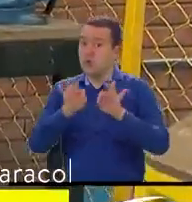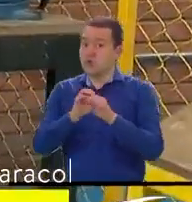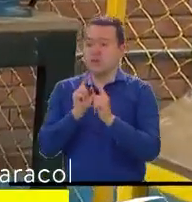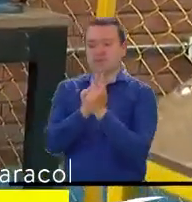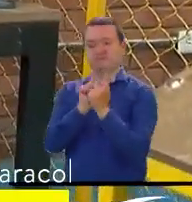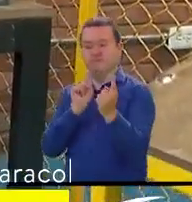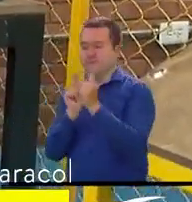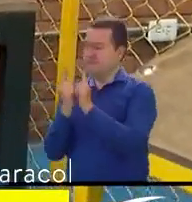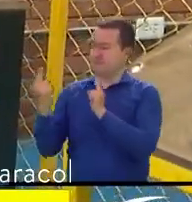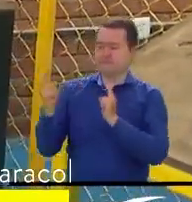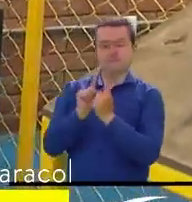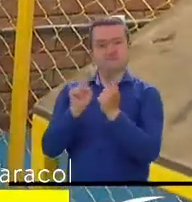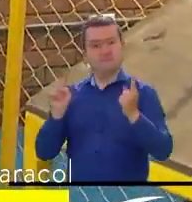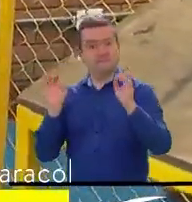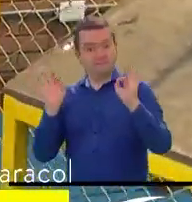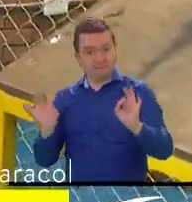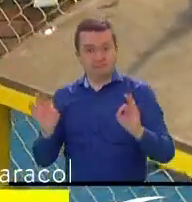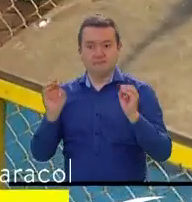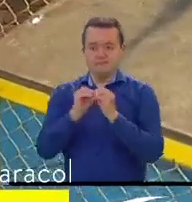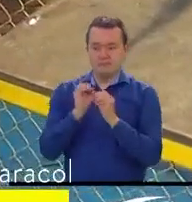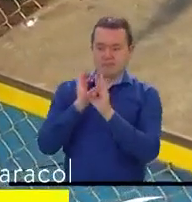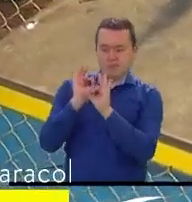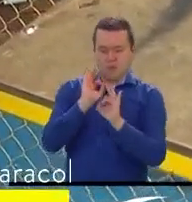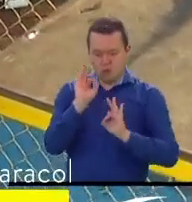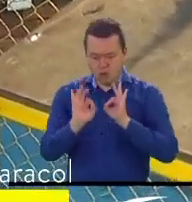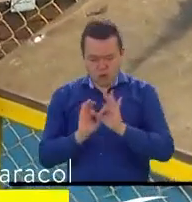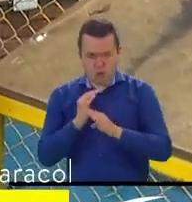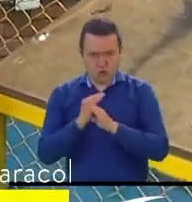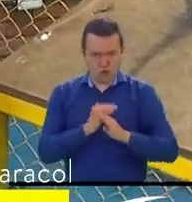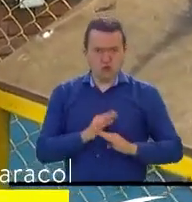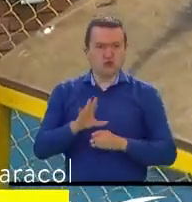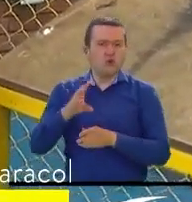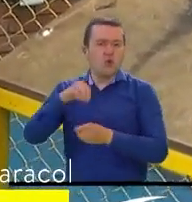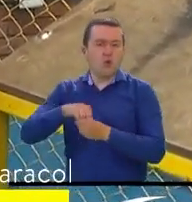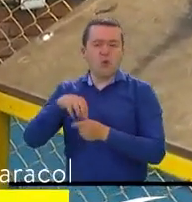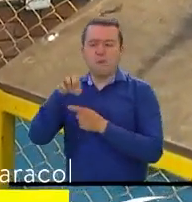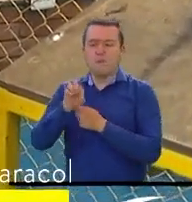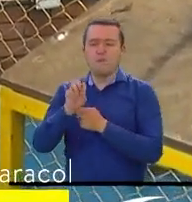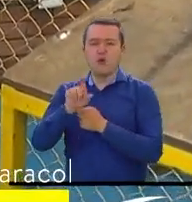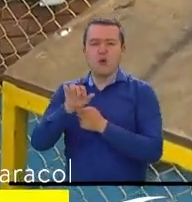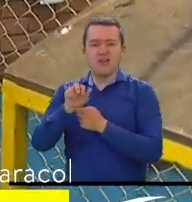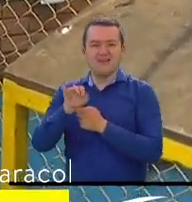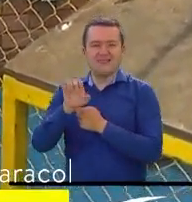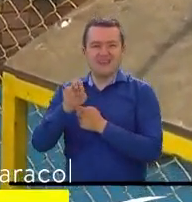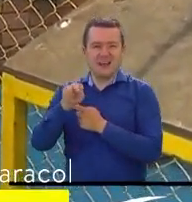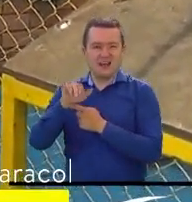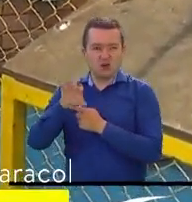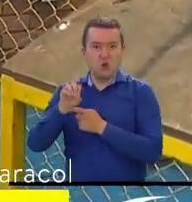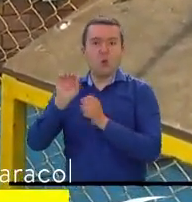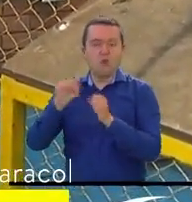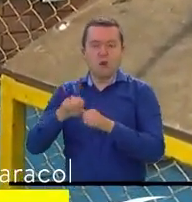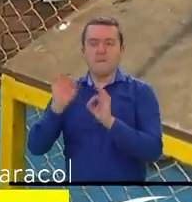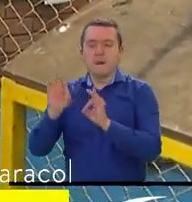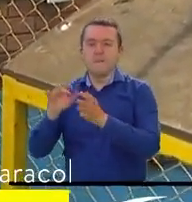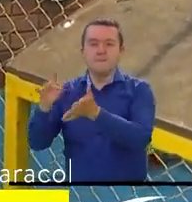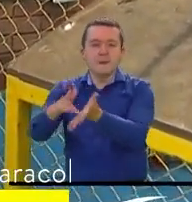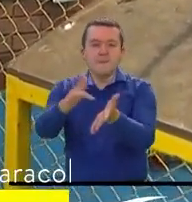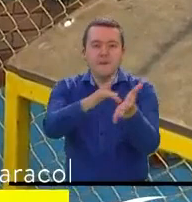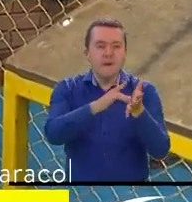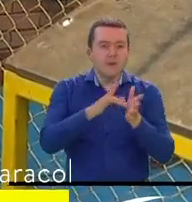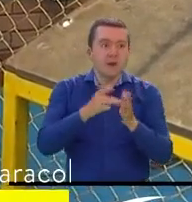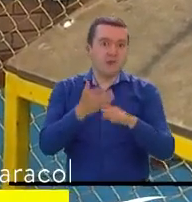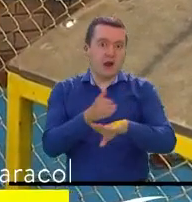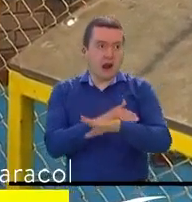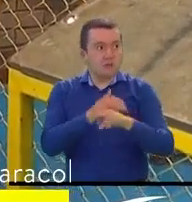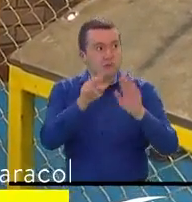de protección, los estudiantes del Politécnico ya comienzan sus clases presenciales para poder afianzar todos sus conocimientos técnicos adquiridos en